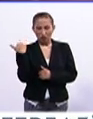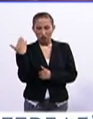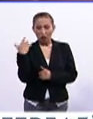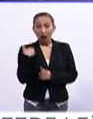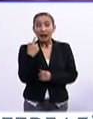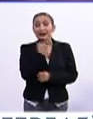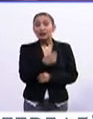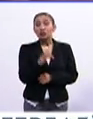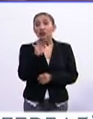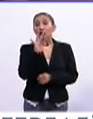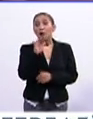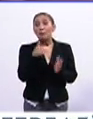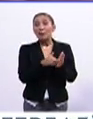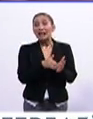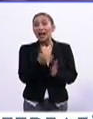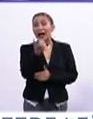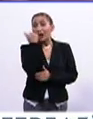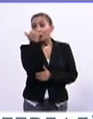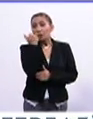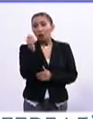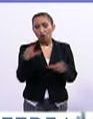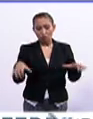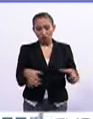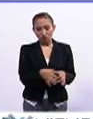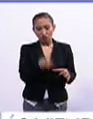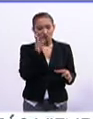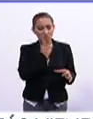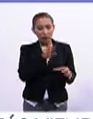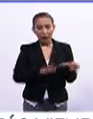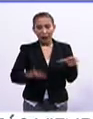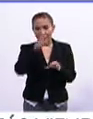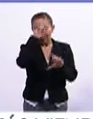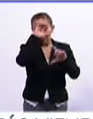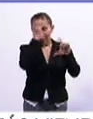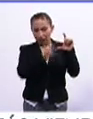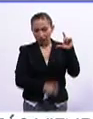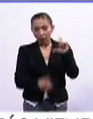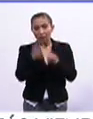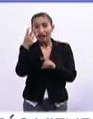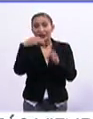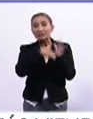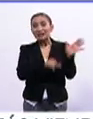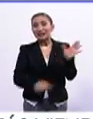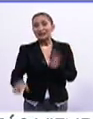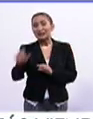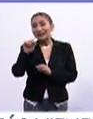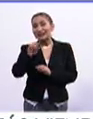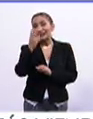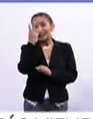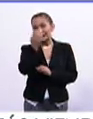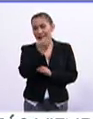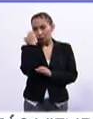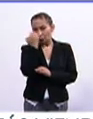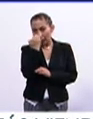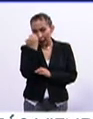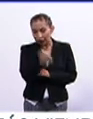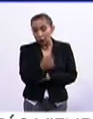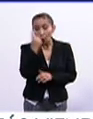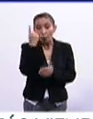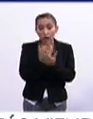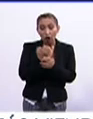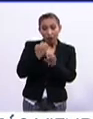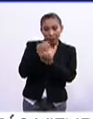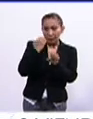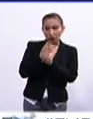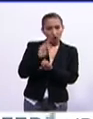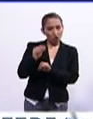a casi 105,000 alumnos de una muestra representativa a nivel nacional de 3,673 escuelas. Los únicos